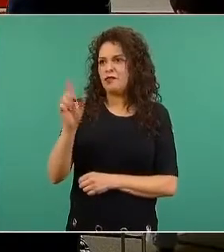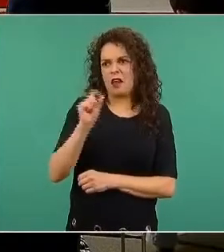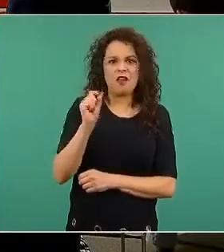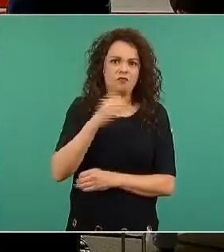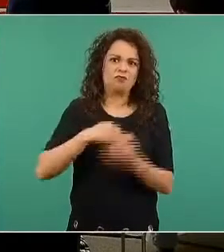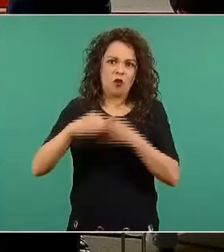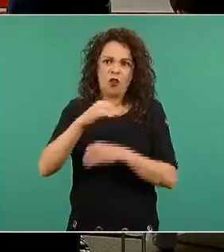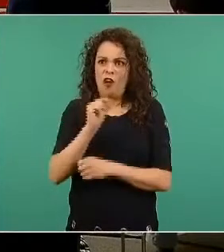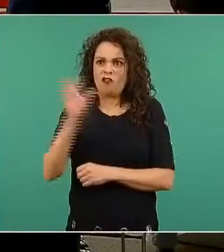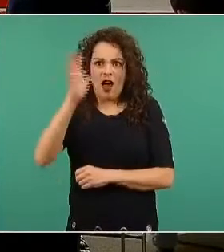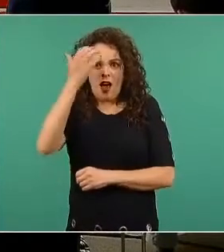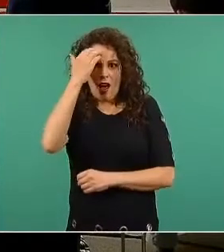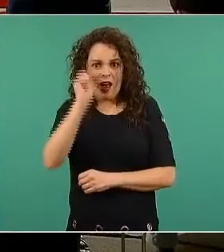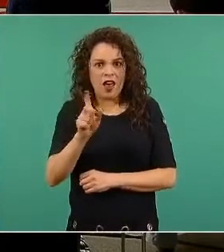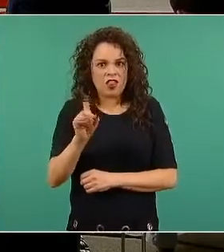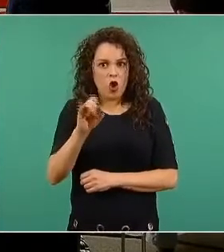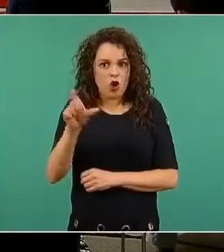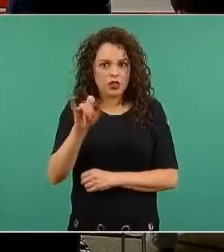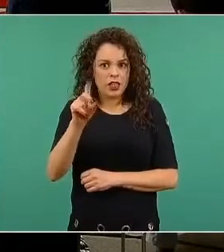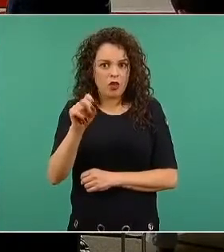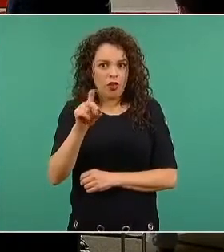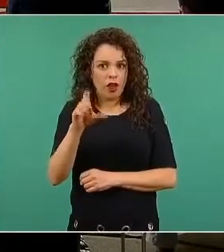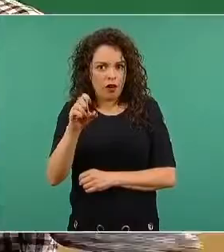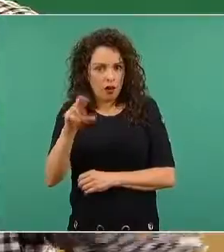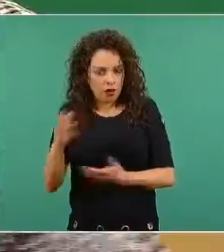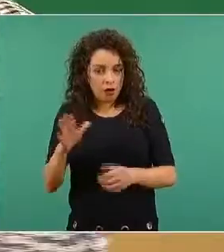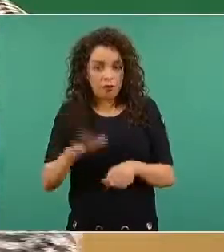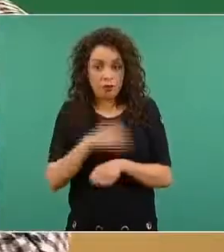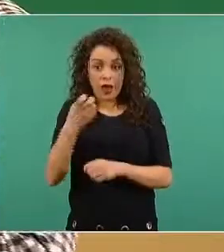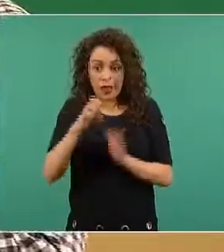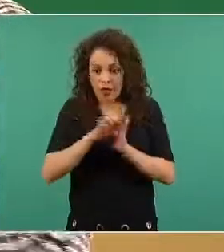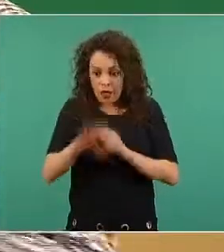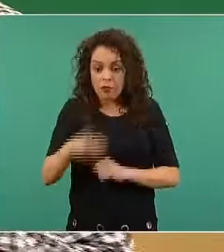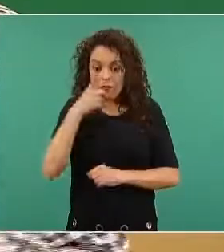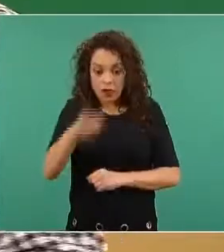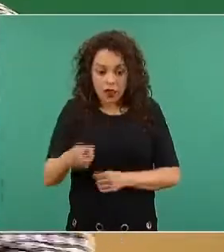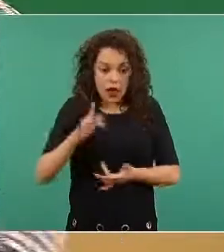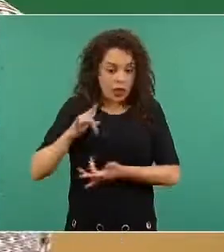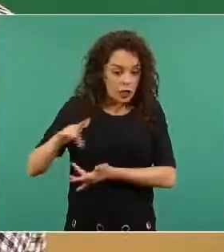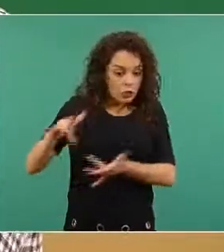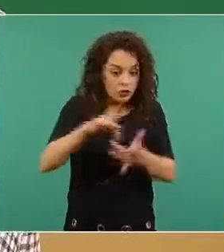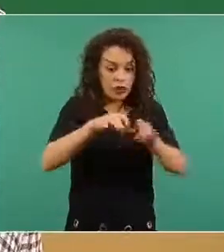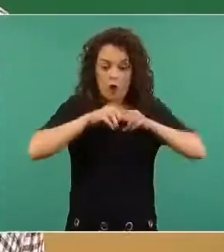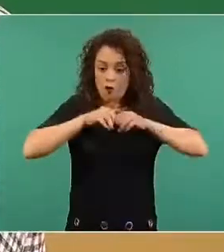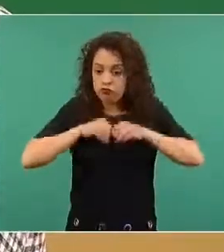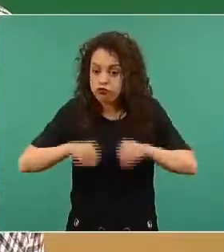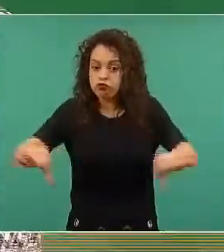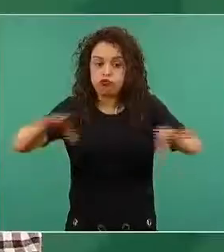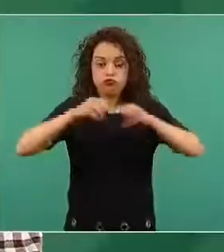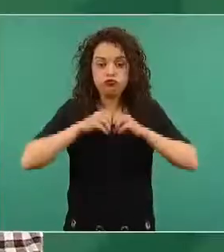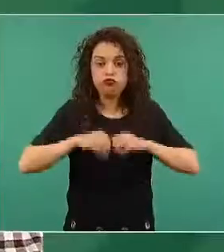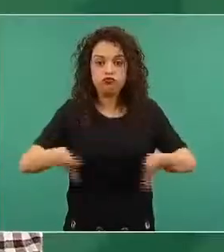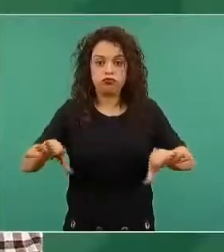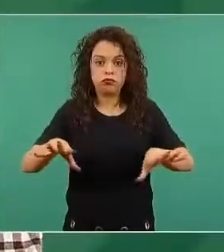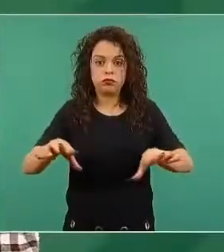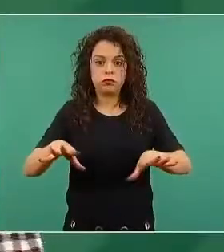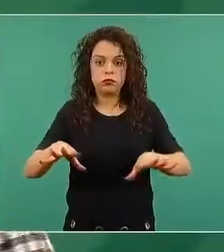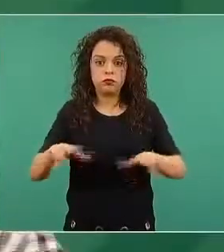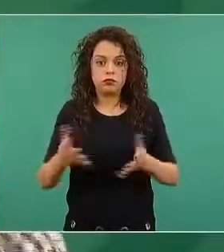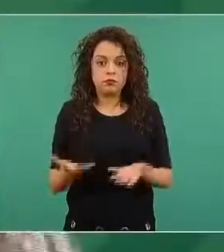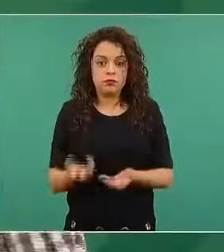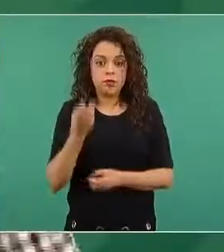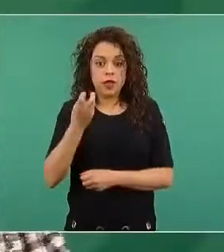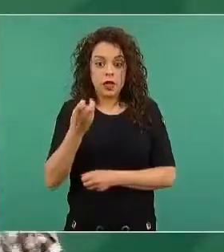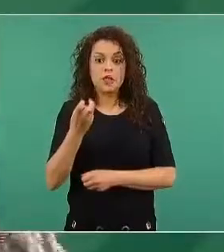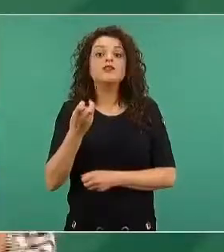porque es un poco el ejemplo de lo que decía, circula en las redes sociales, circula en algunos medios de comunicación y